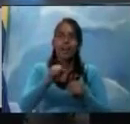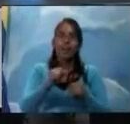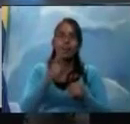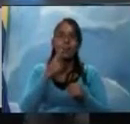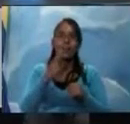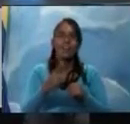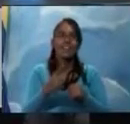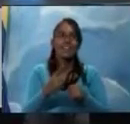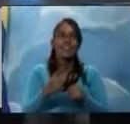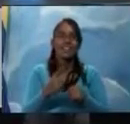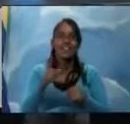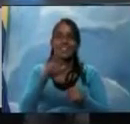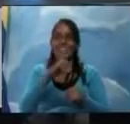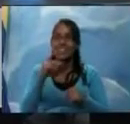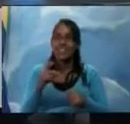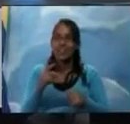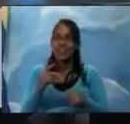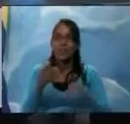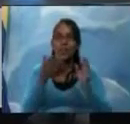ovejas? No,